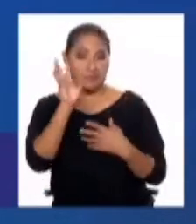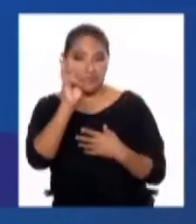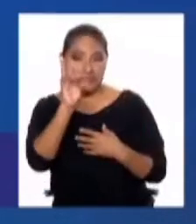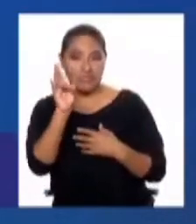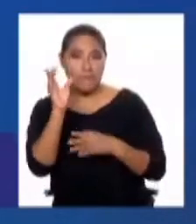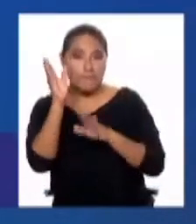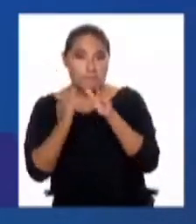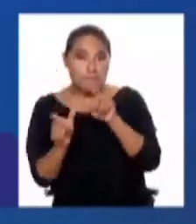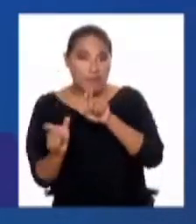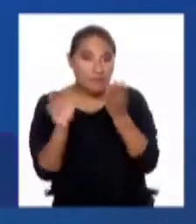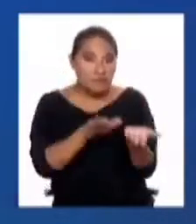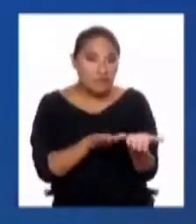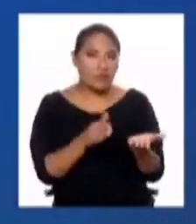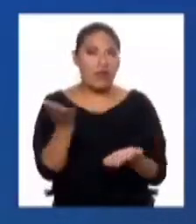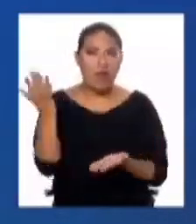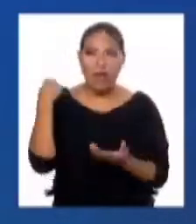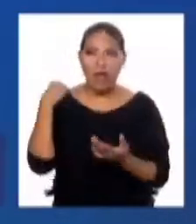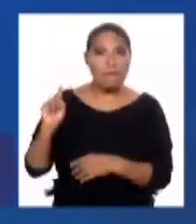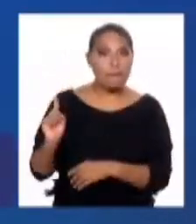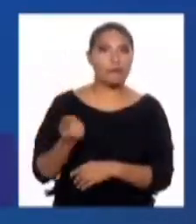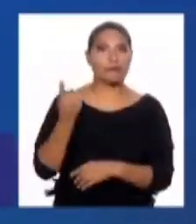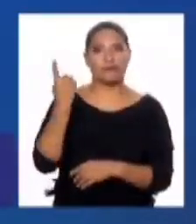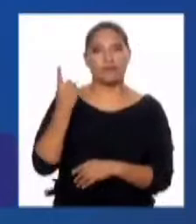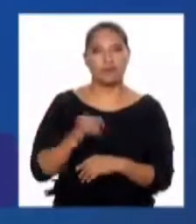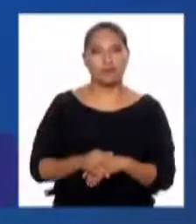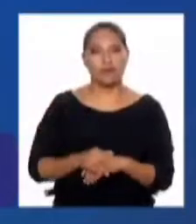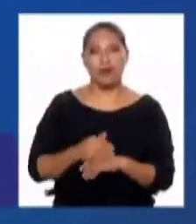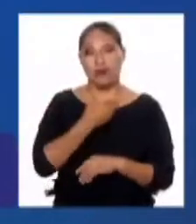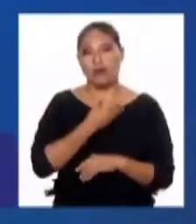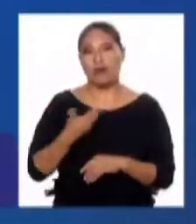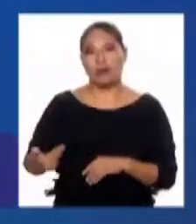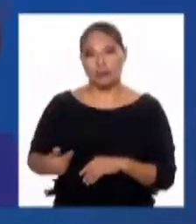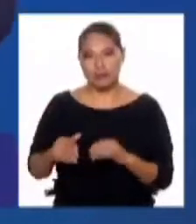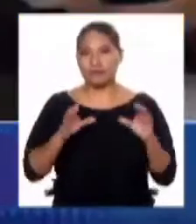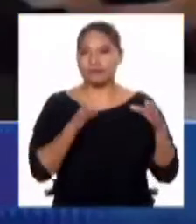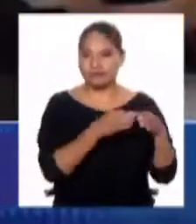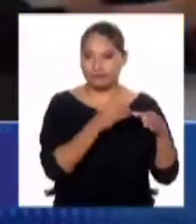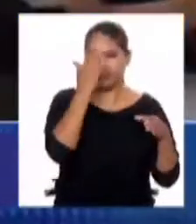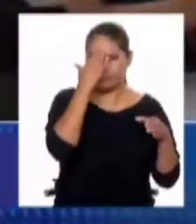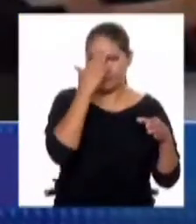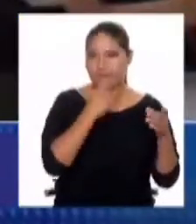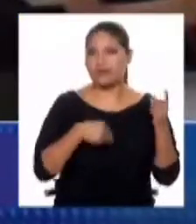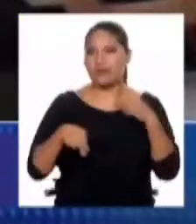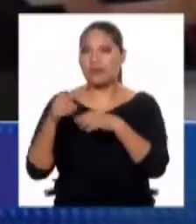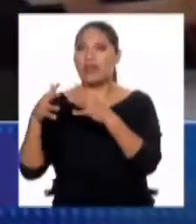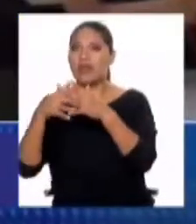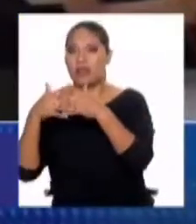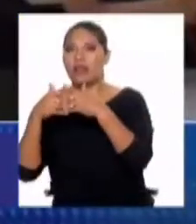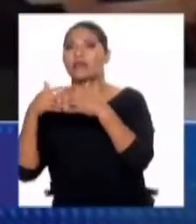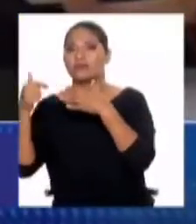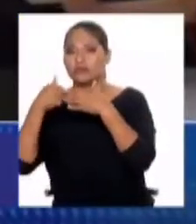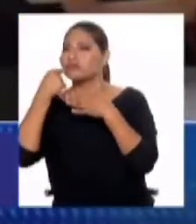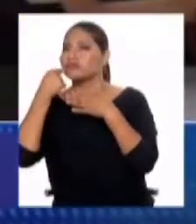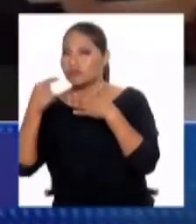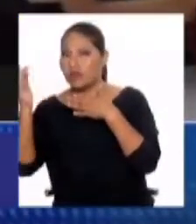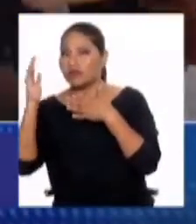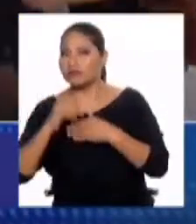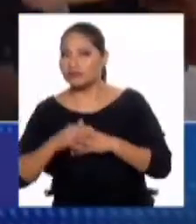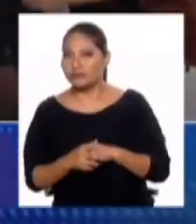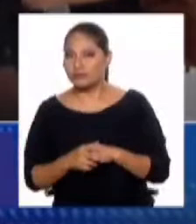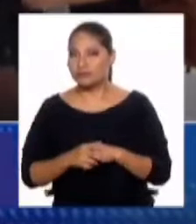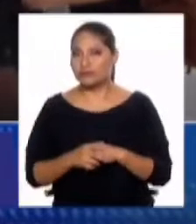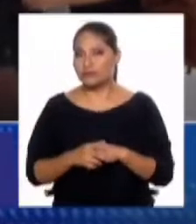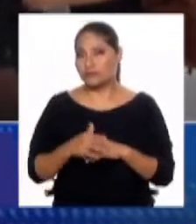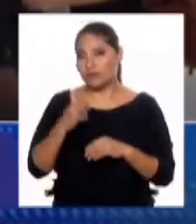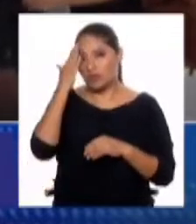Y eso se comenta en todo el mundo, no solamente en los gobiernos de izquierda, porque también lo comentó Estados Unidos, dejando